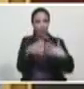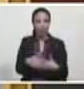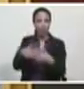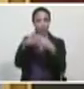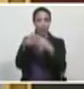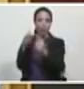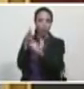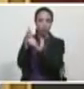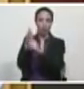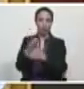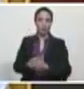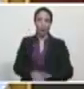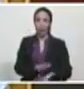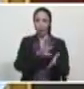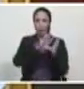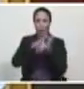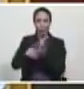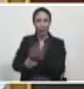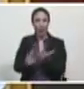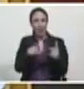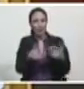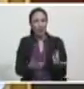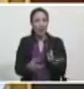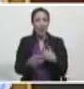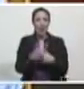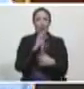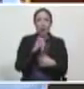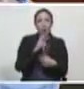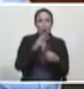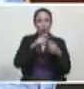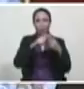Quieren venir por nuestra riqueza, sin lugar a duda.